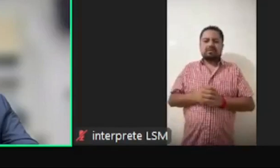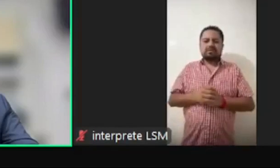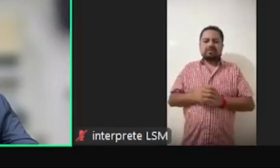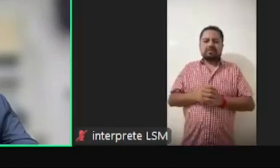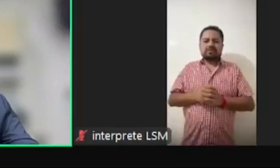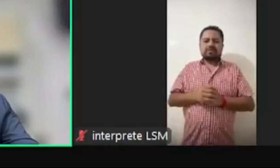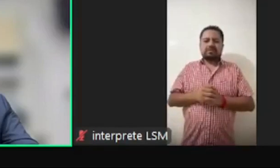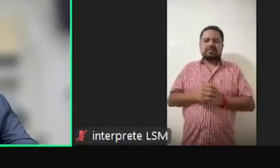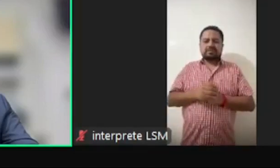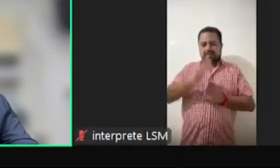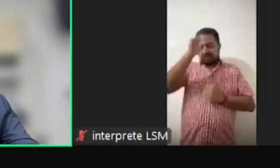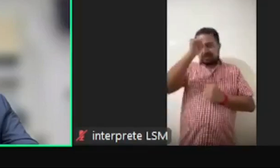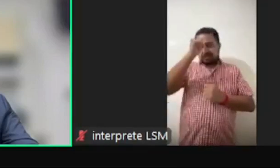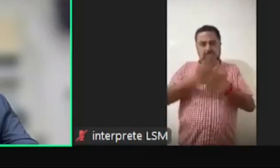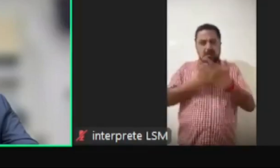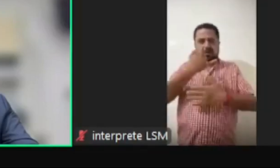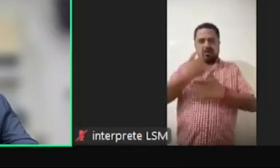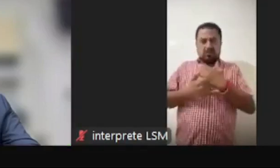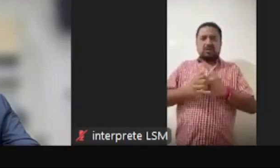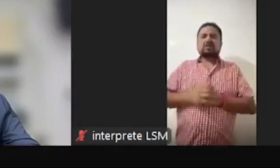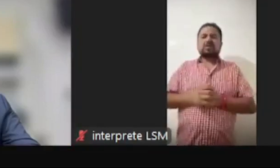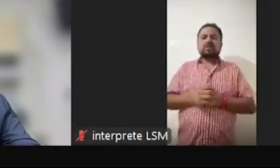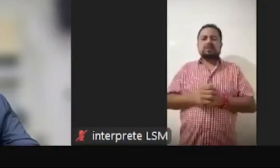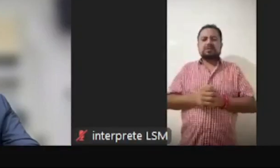A favor del proyecto.